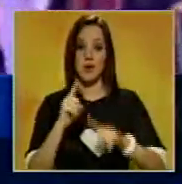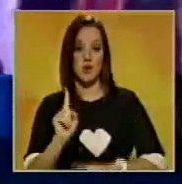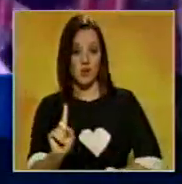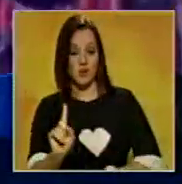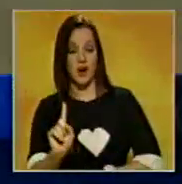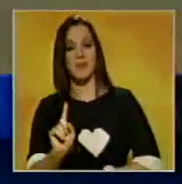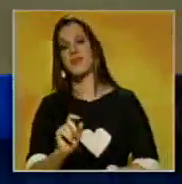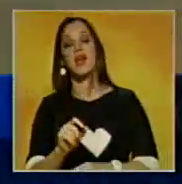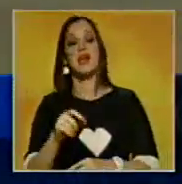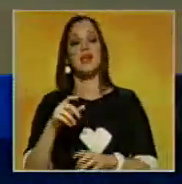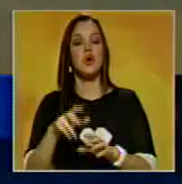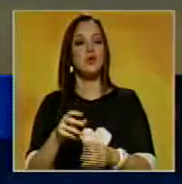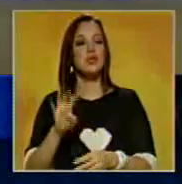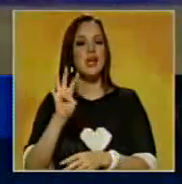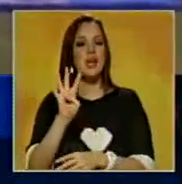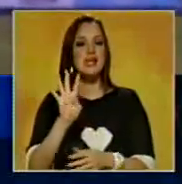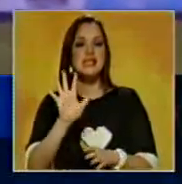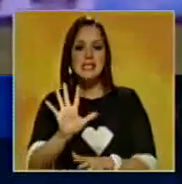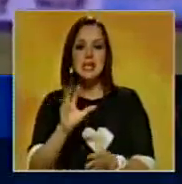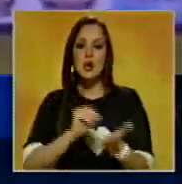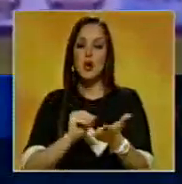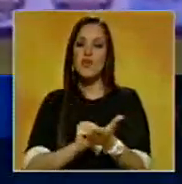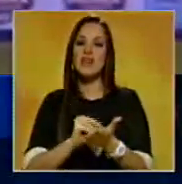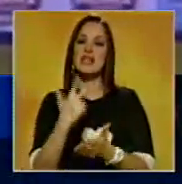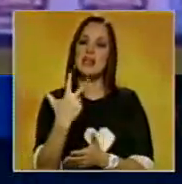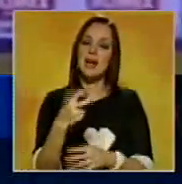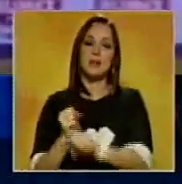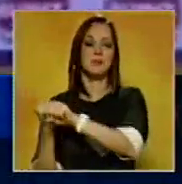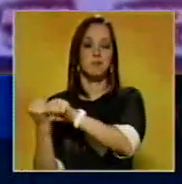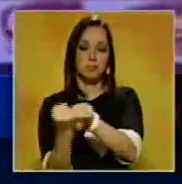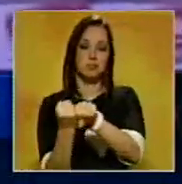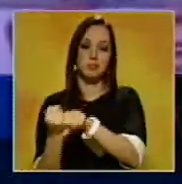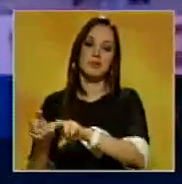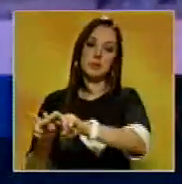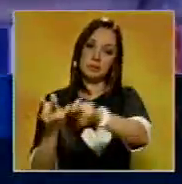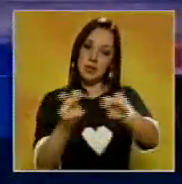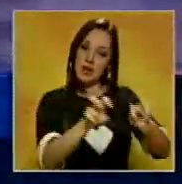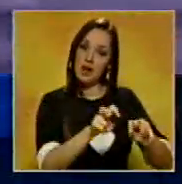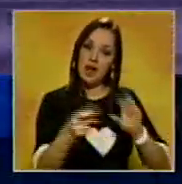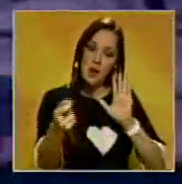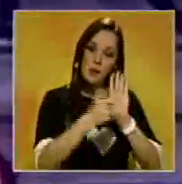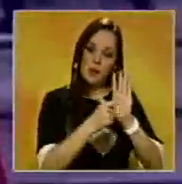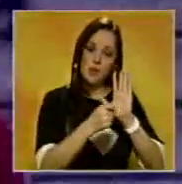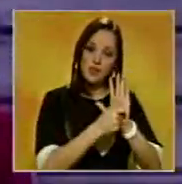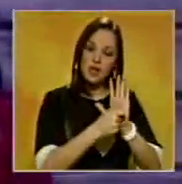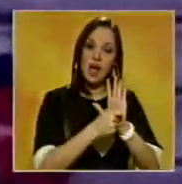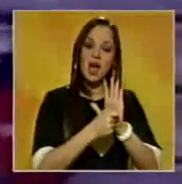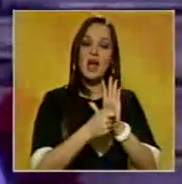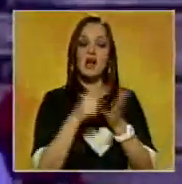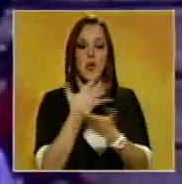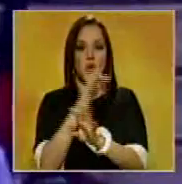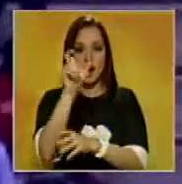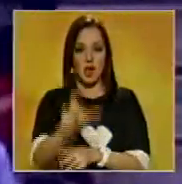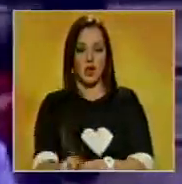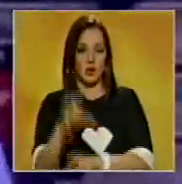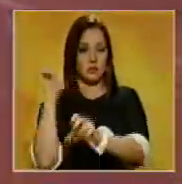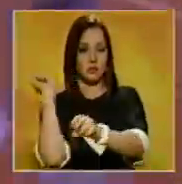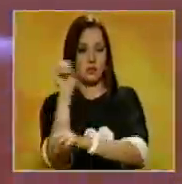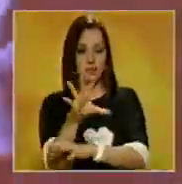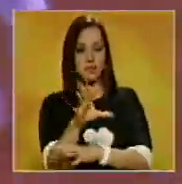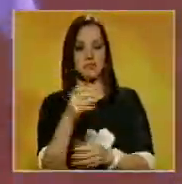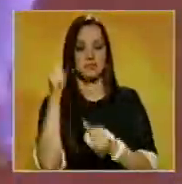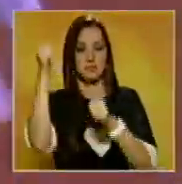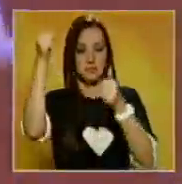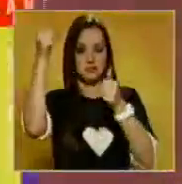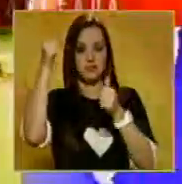fue de 5-3 con el cuarto jonrón de la temporada, un doble, 7 carreras impulsadas y una anotada. Ganó Michael Lee y perdió Chris Devensky.